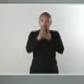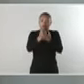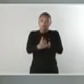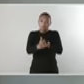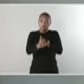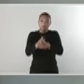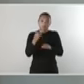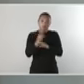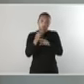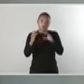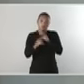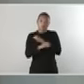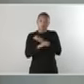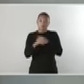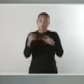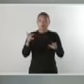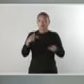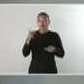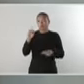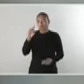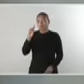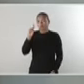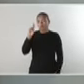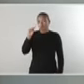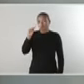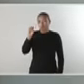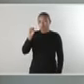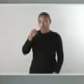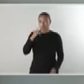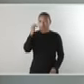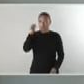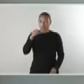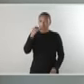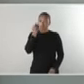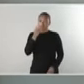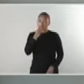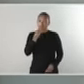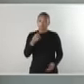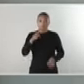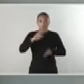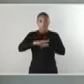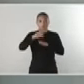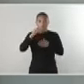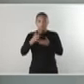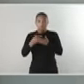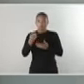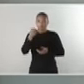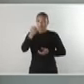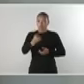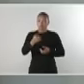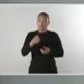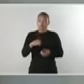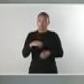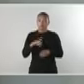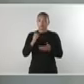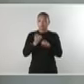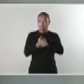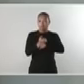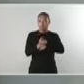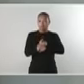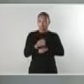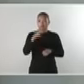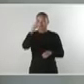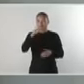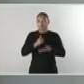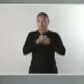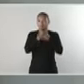agregado a sus productos y anuncio voy a duplicar el presupuesto de inversión del Estado En